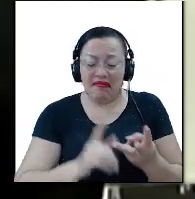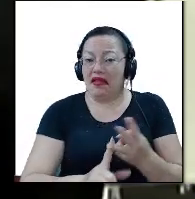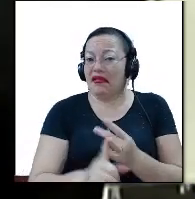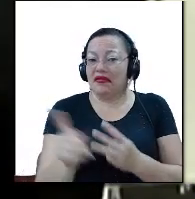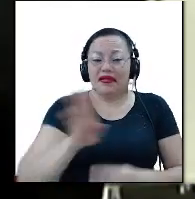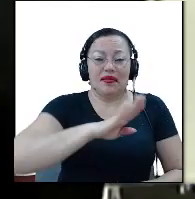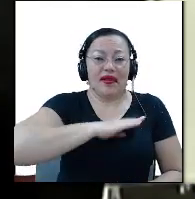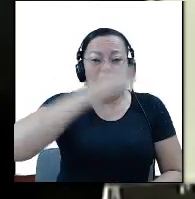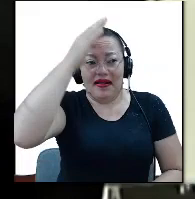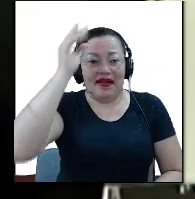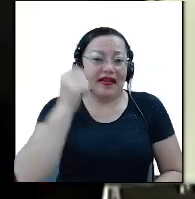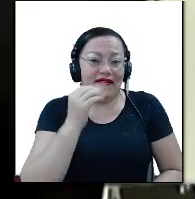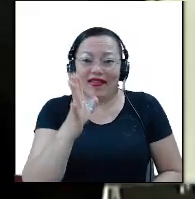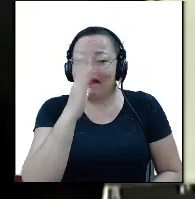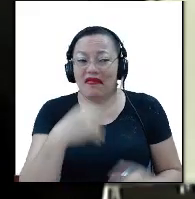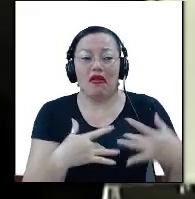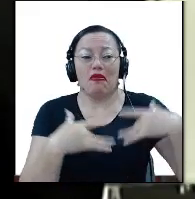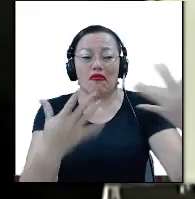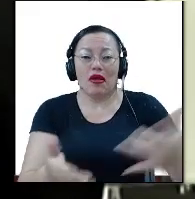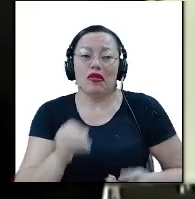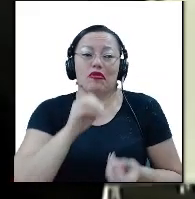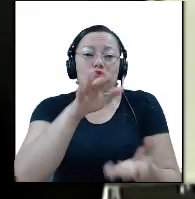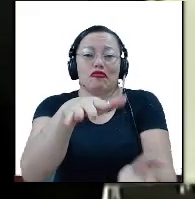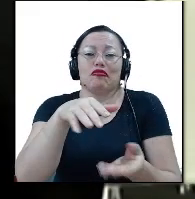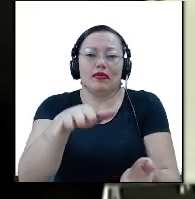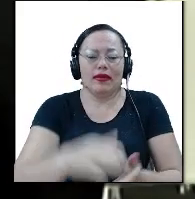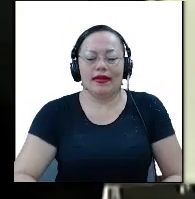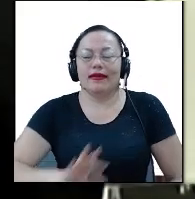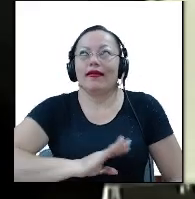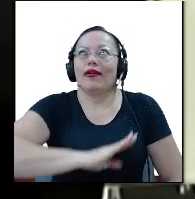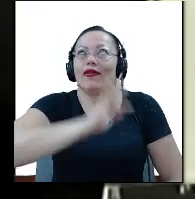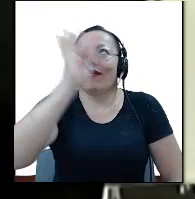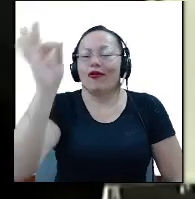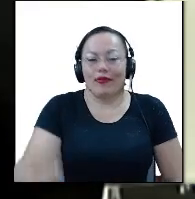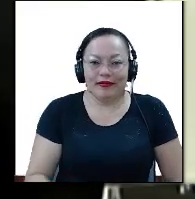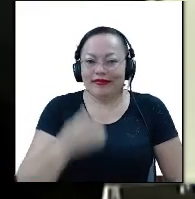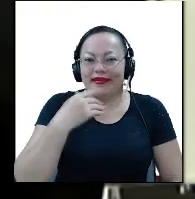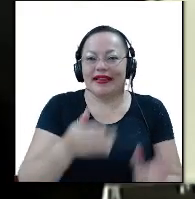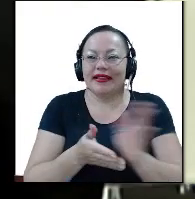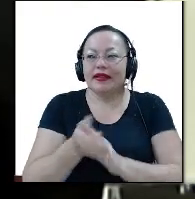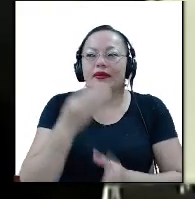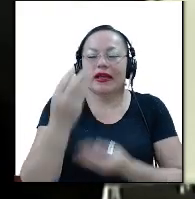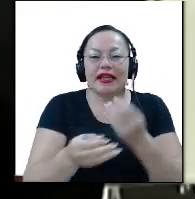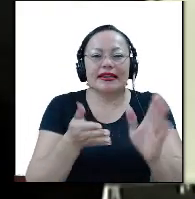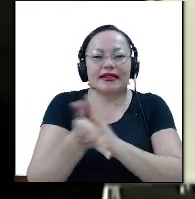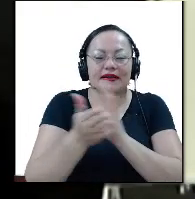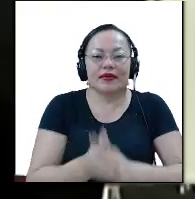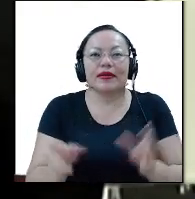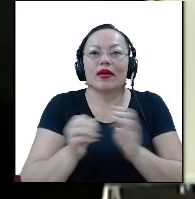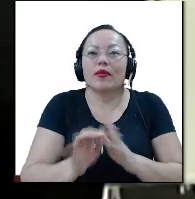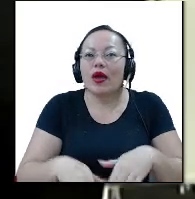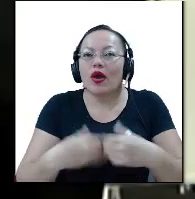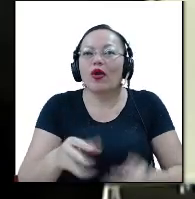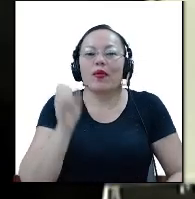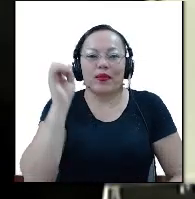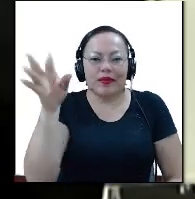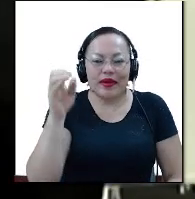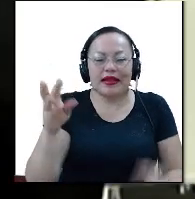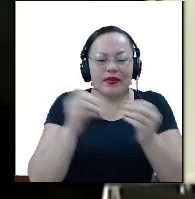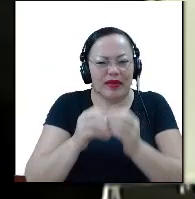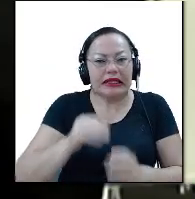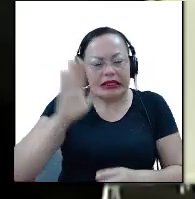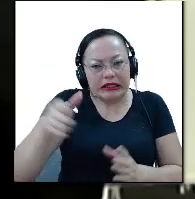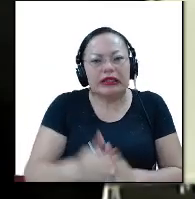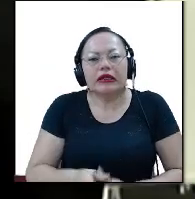está obsequiando pagos de nada. Ellos simplemente están haciendo que las entidades bancarias y crediticias